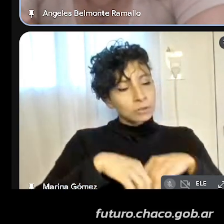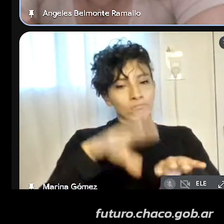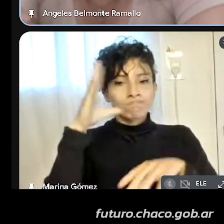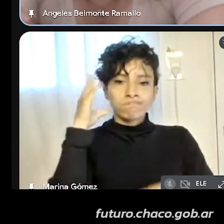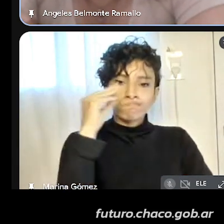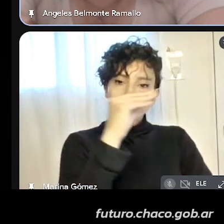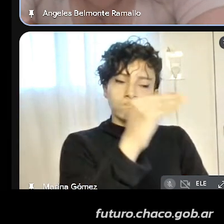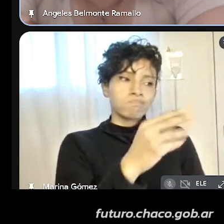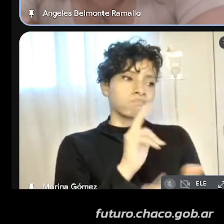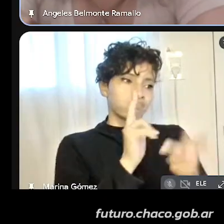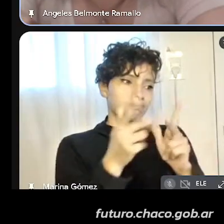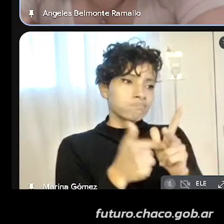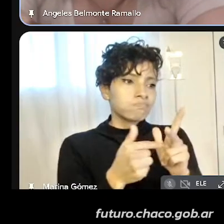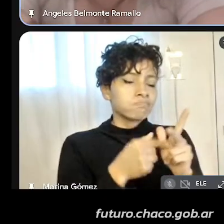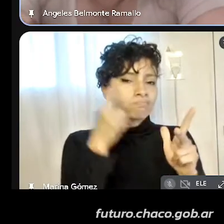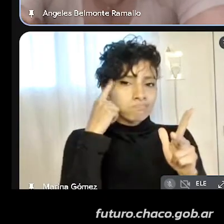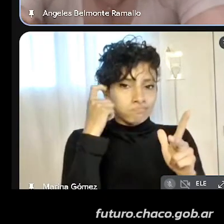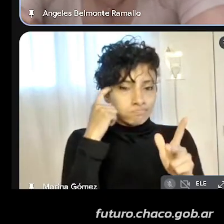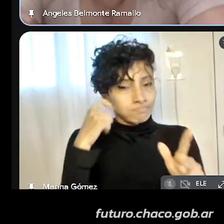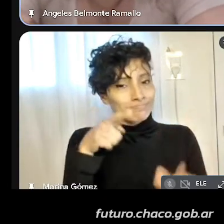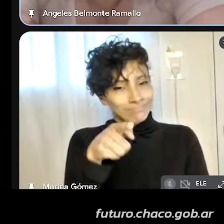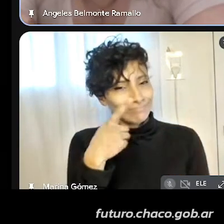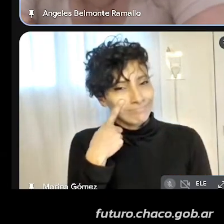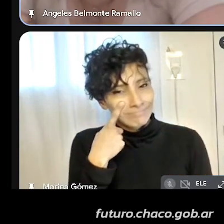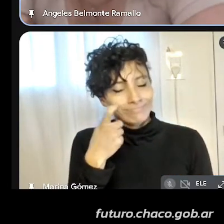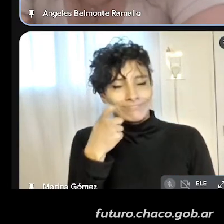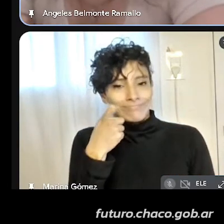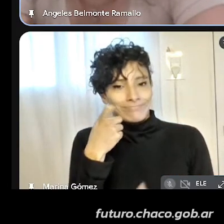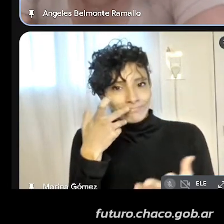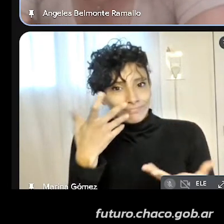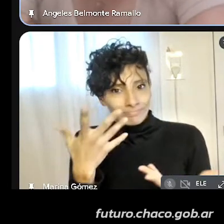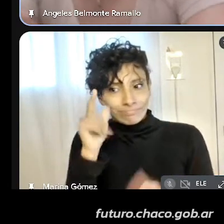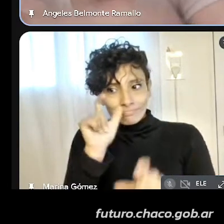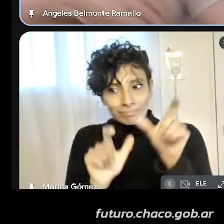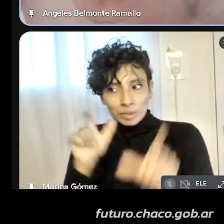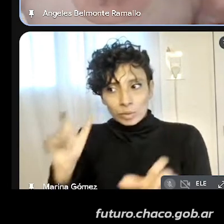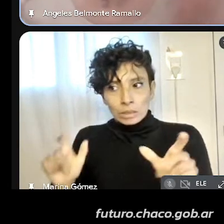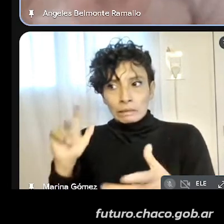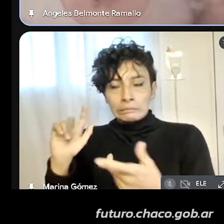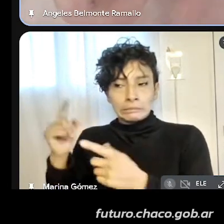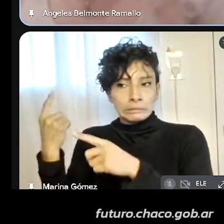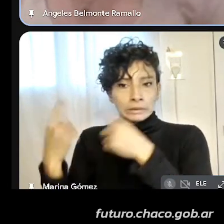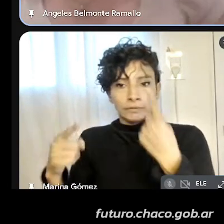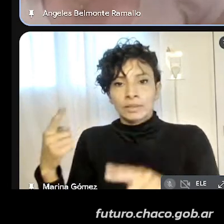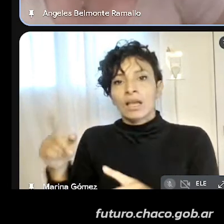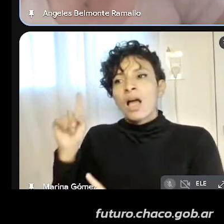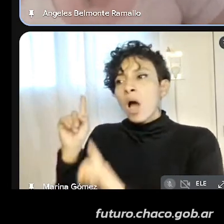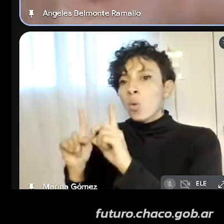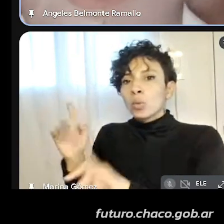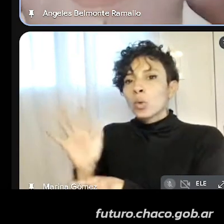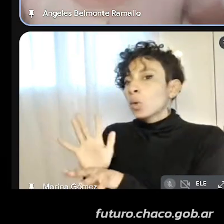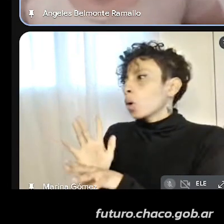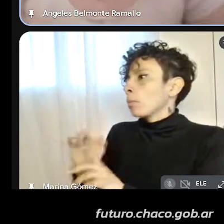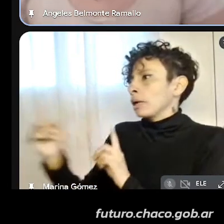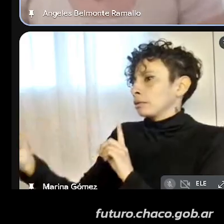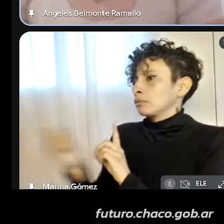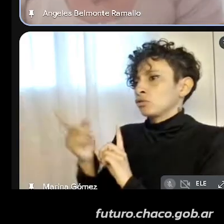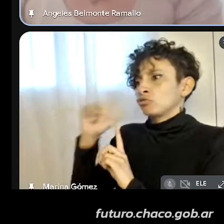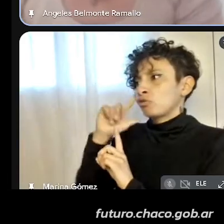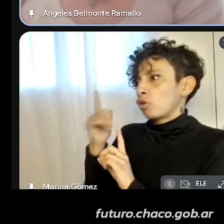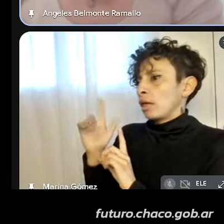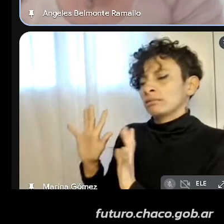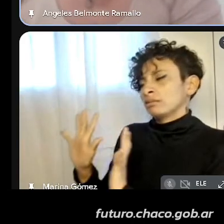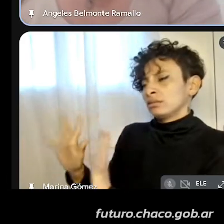humano reacciona diferente ante las dificultades. Hay personas que, bueno, dirían no, que no vengan personas sordas, vos